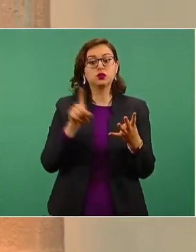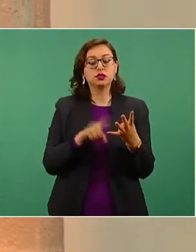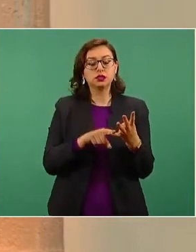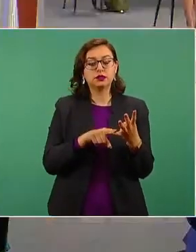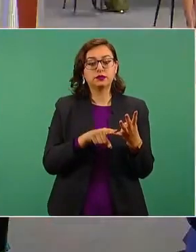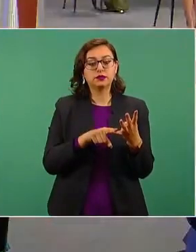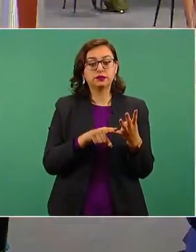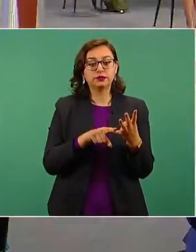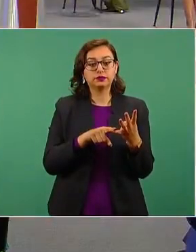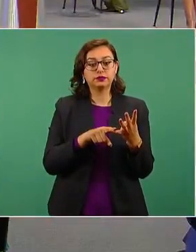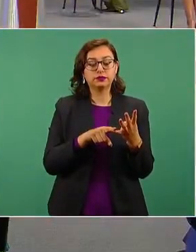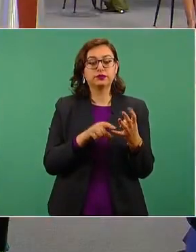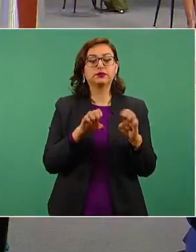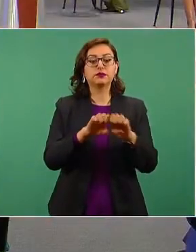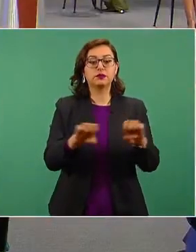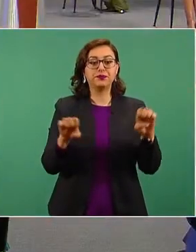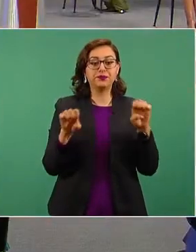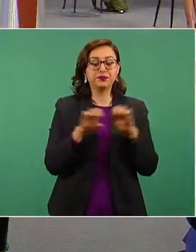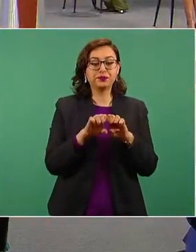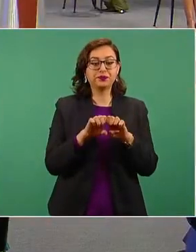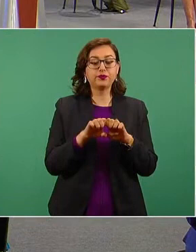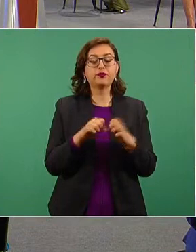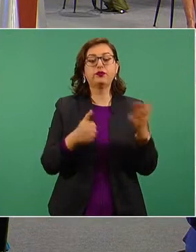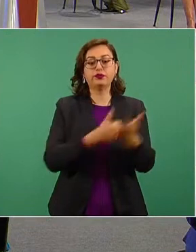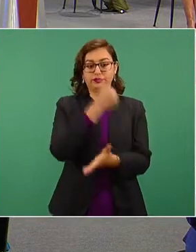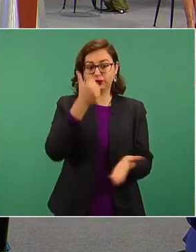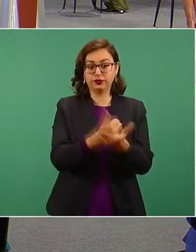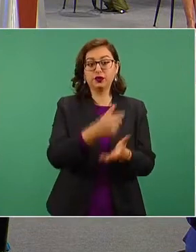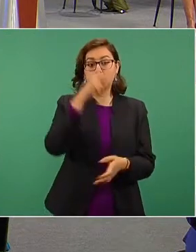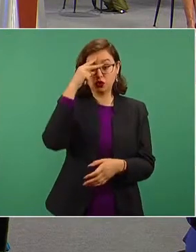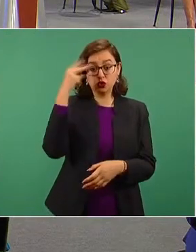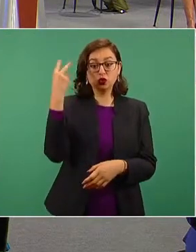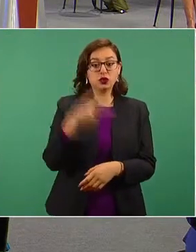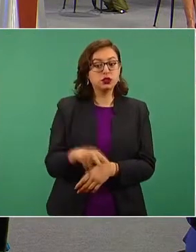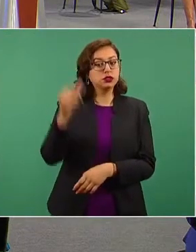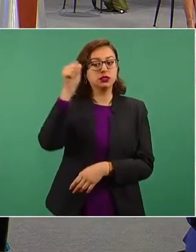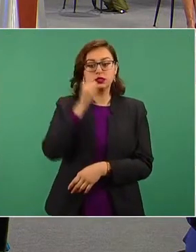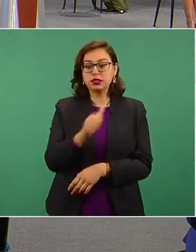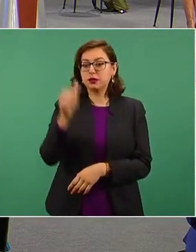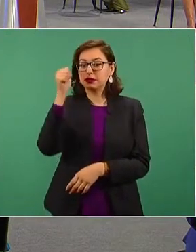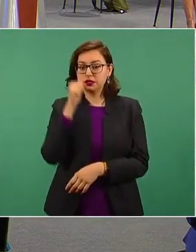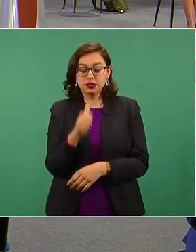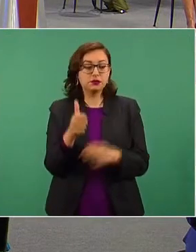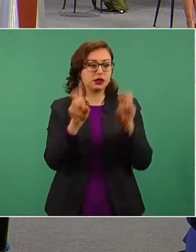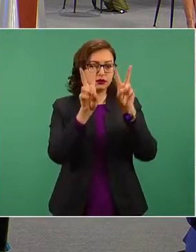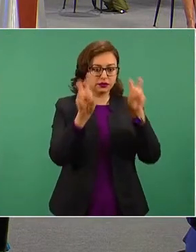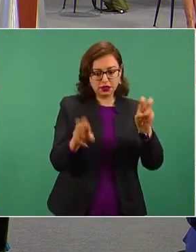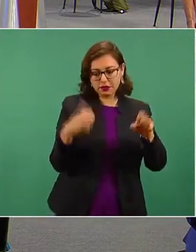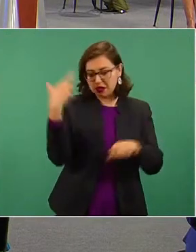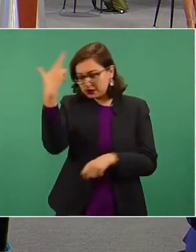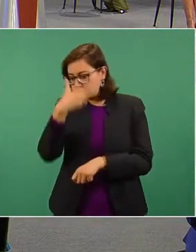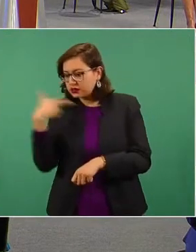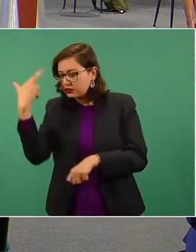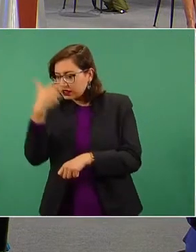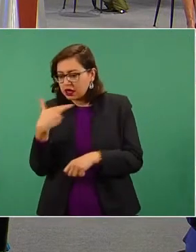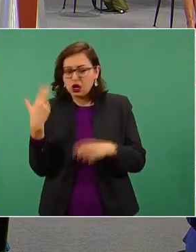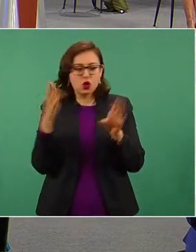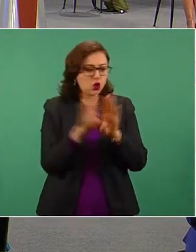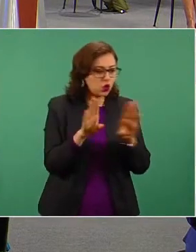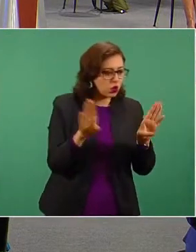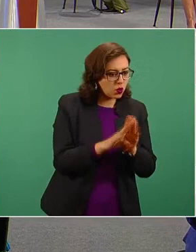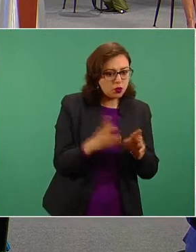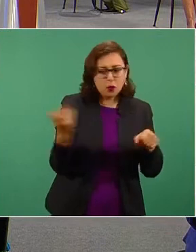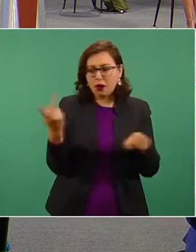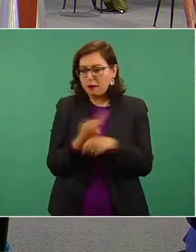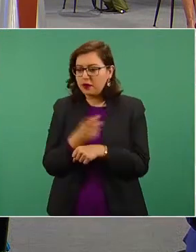permanentemente con el equipo de la fiscal de la Ciudad de México y ahí revisamos cómo están emitiéndose las órdenes y